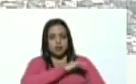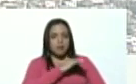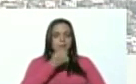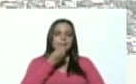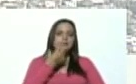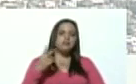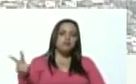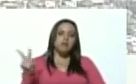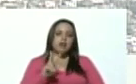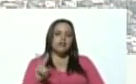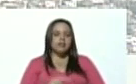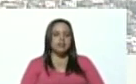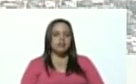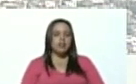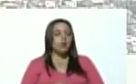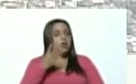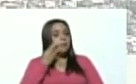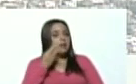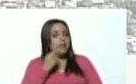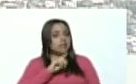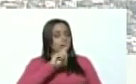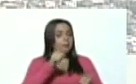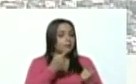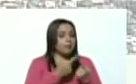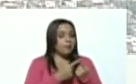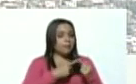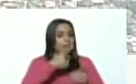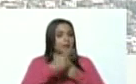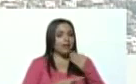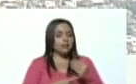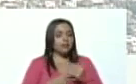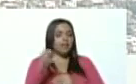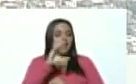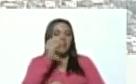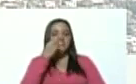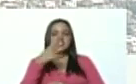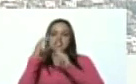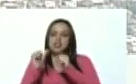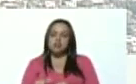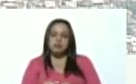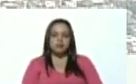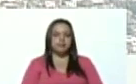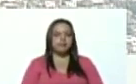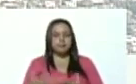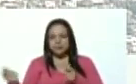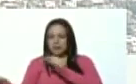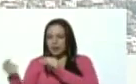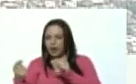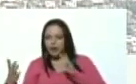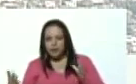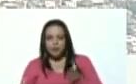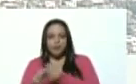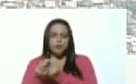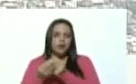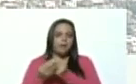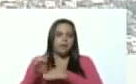Bella con la experiencia del plan Caracas, patriota, bella y segura. Pero estábamos conversando con el ministro